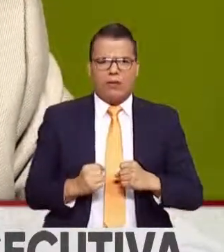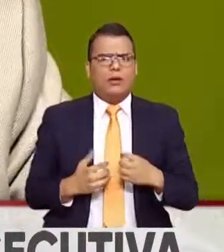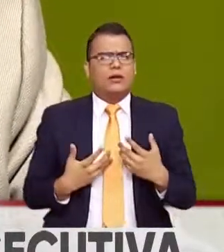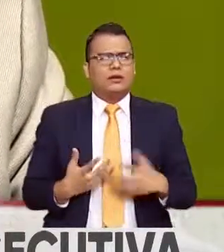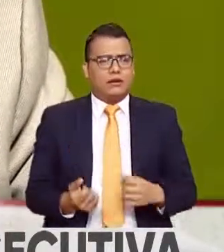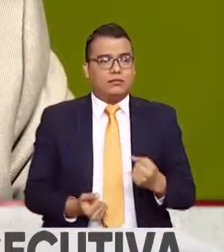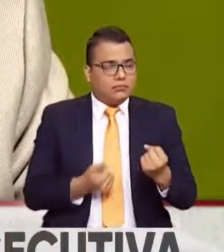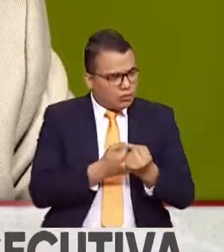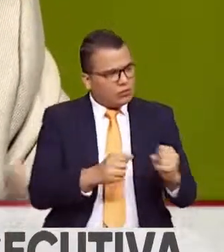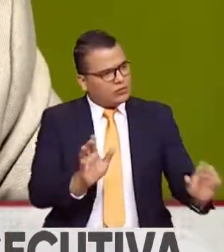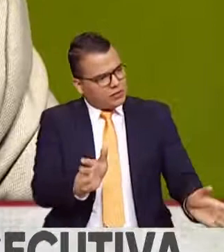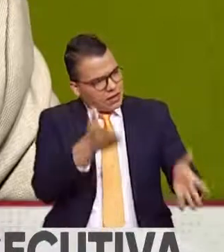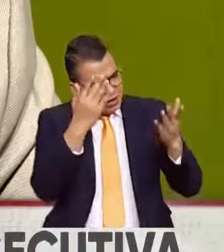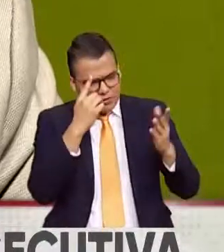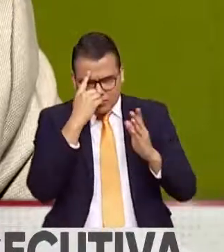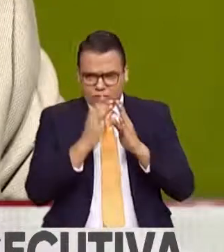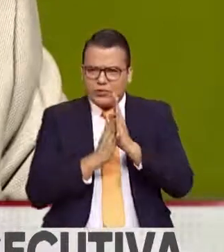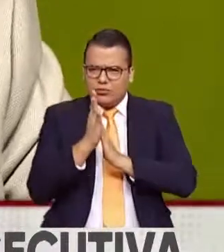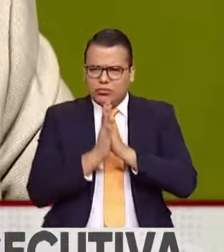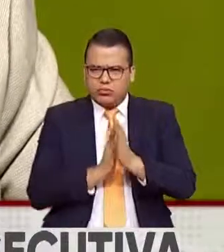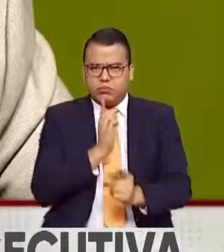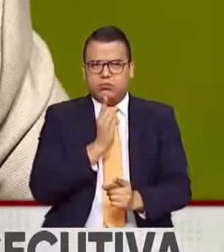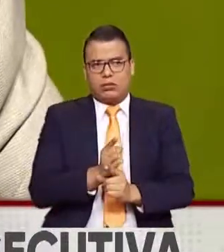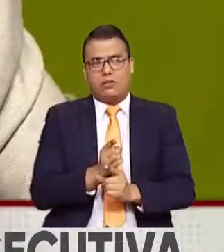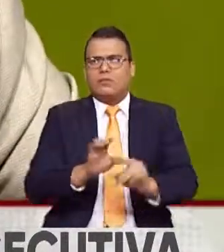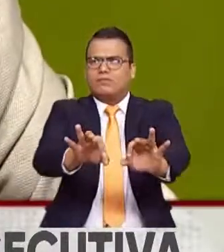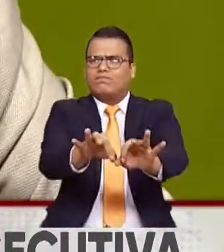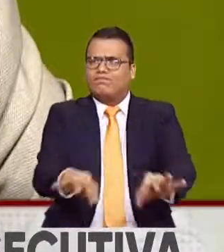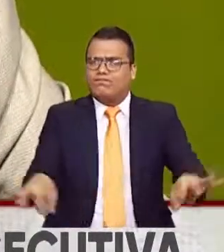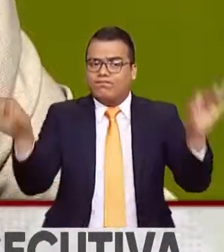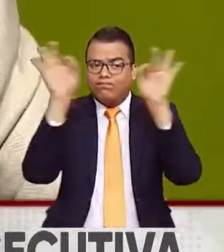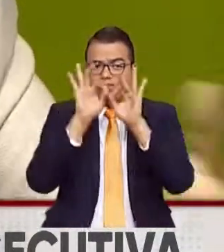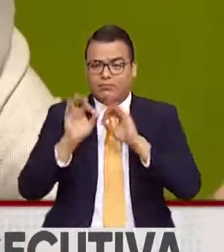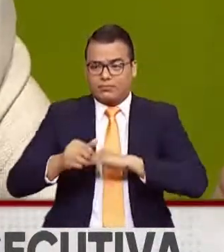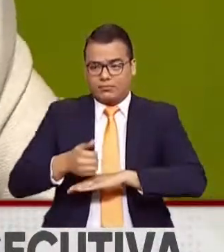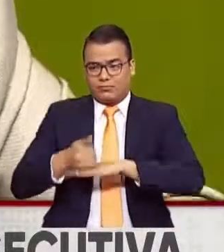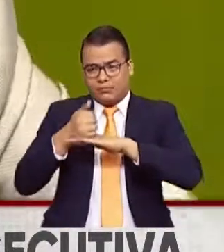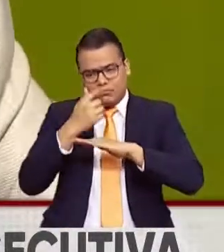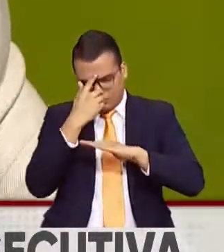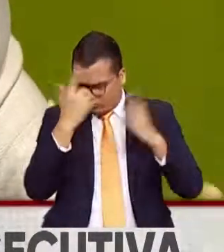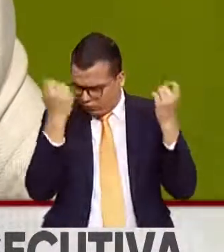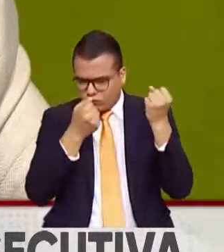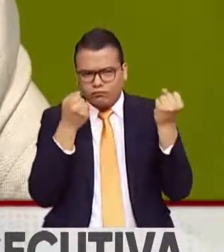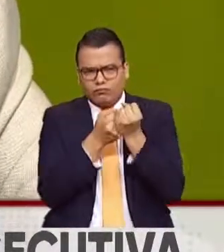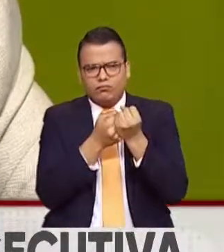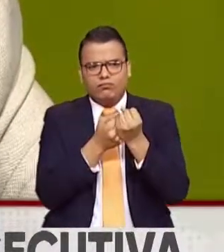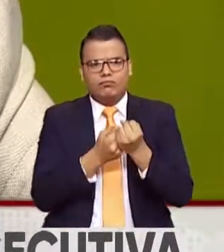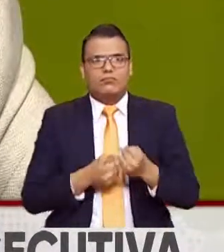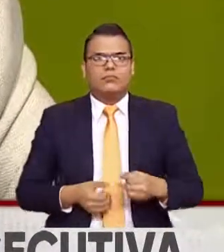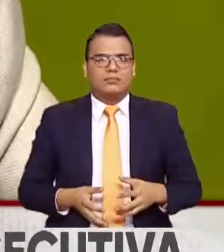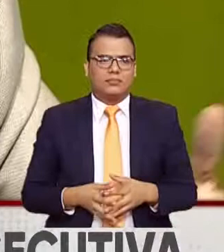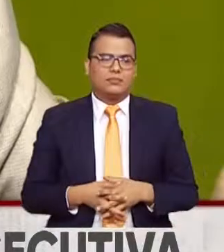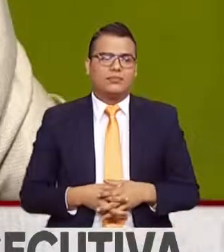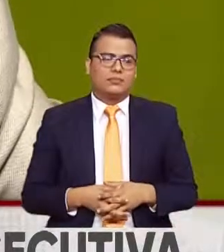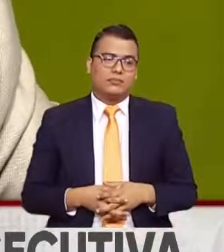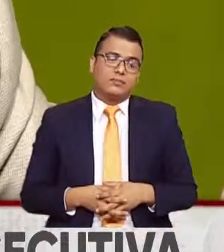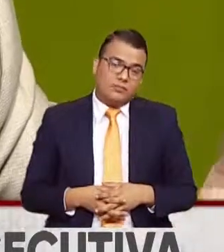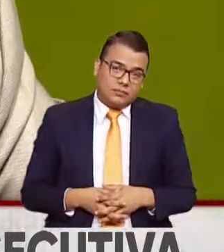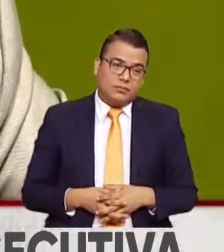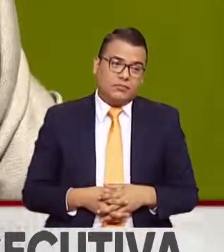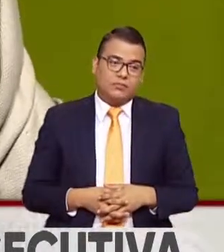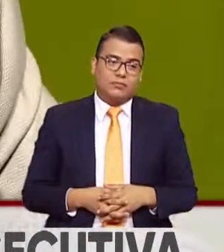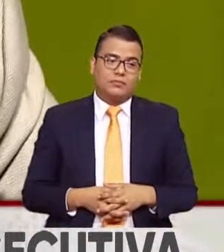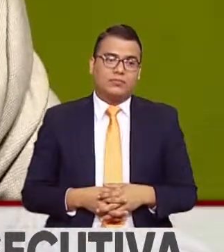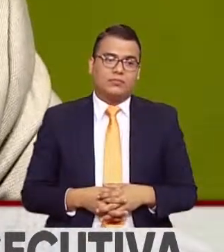animarles para hacer realidad su sueño es importante que desde la directiva se dé confianza y aval en estas decisiones no es usual